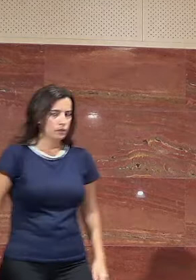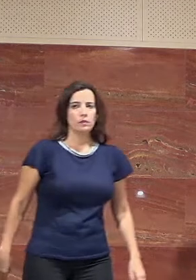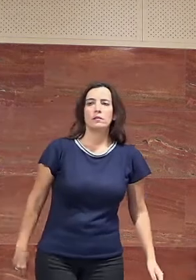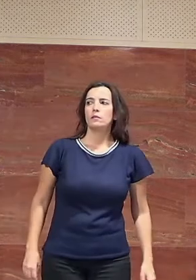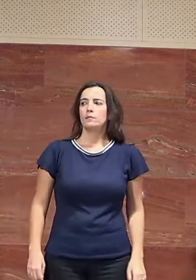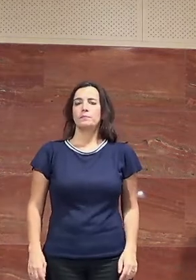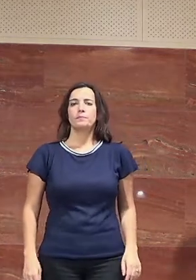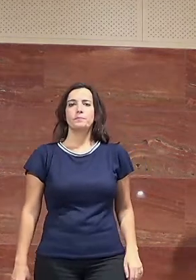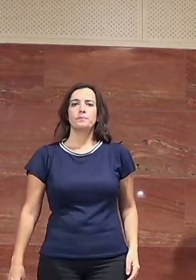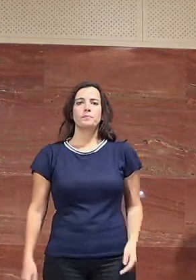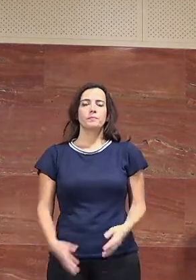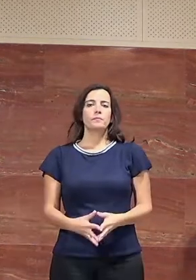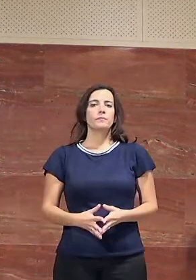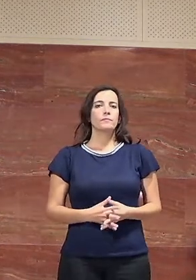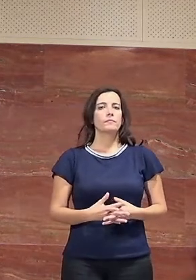Bien.